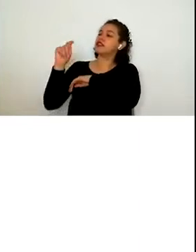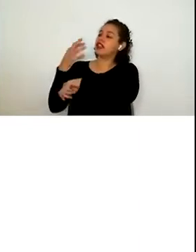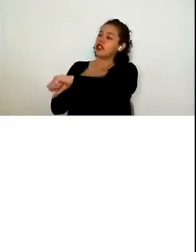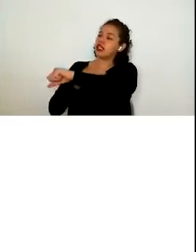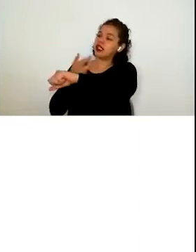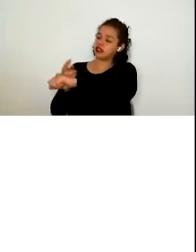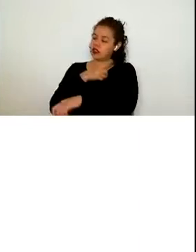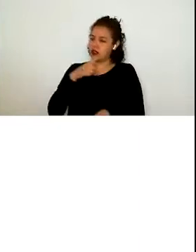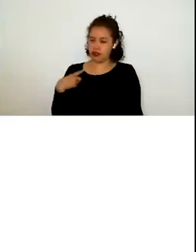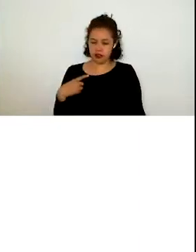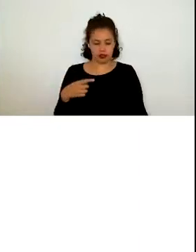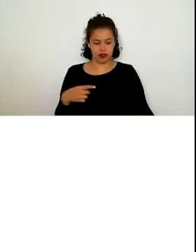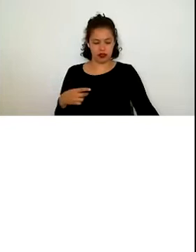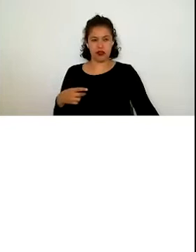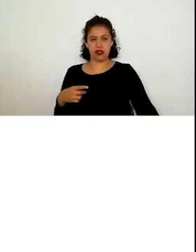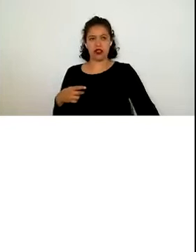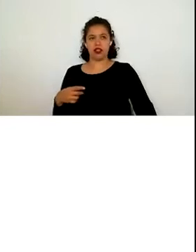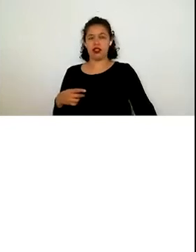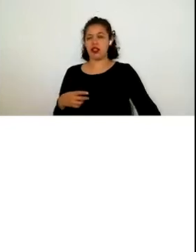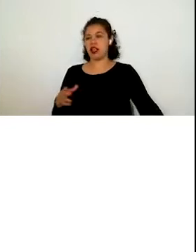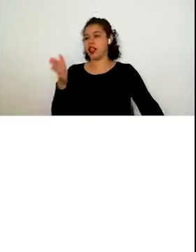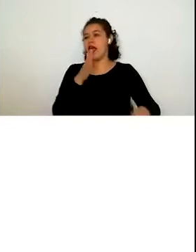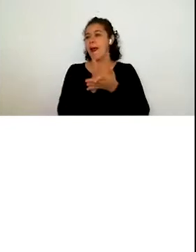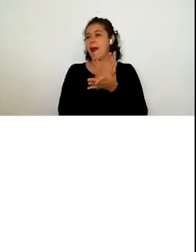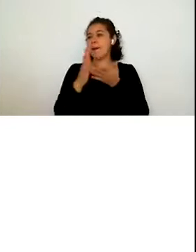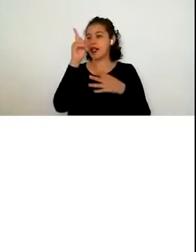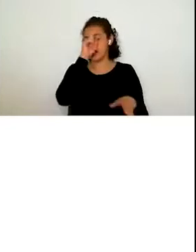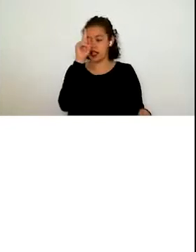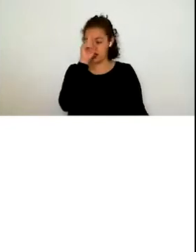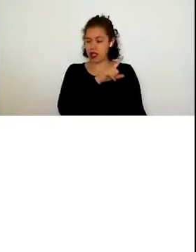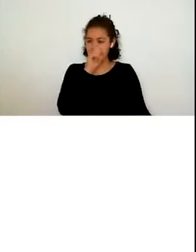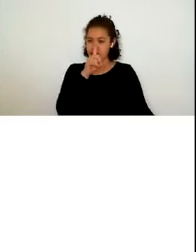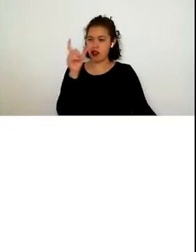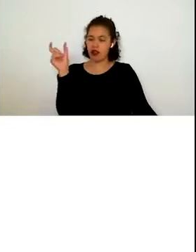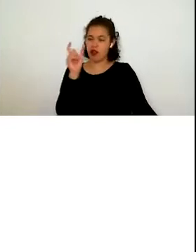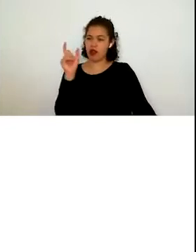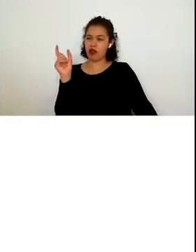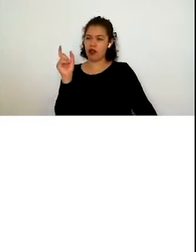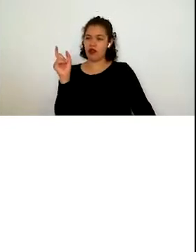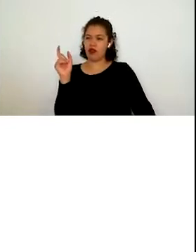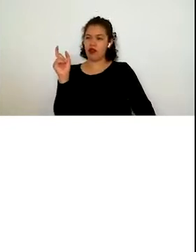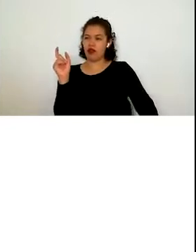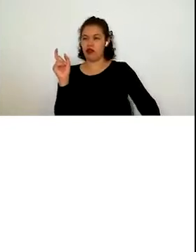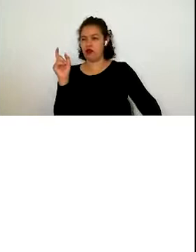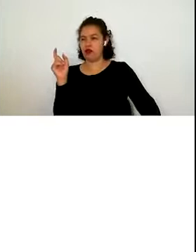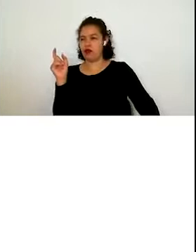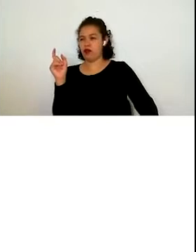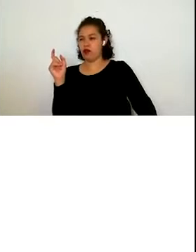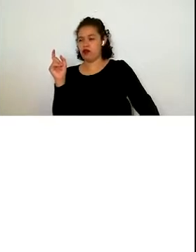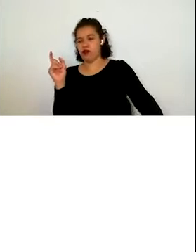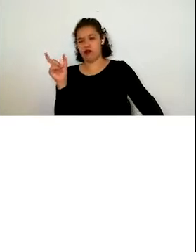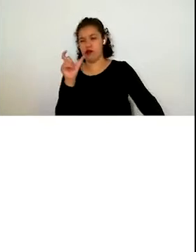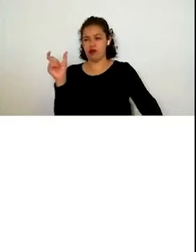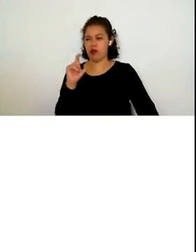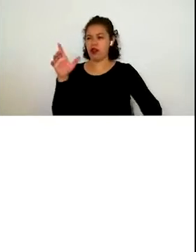Y además se les recomienda también, por favor, que cuando ustedes vayan a sesionar, bueno, a tener alguna asamblea, una